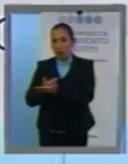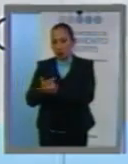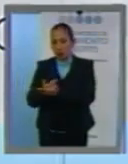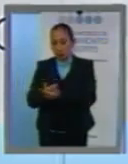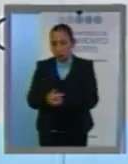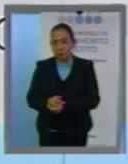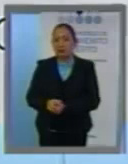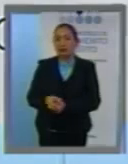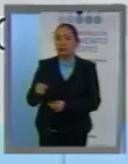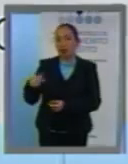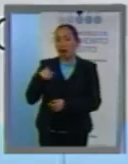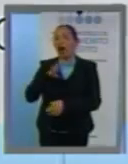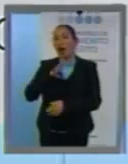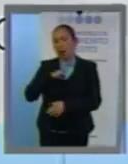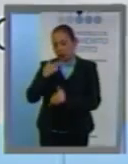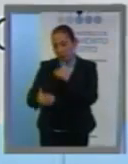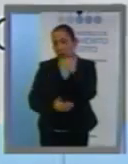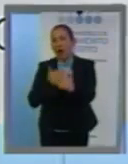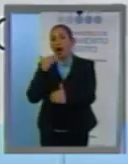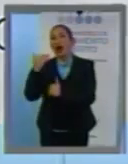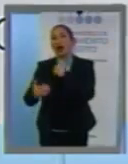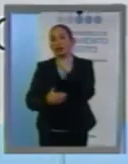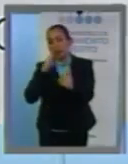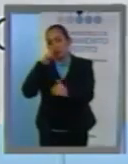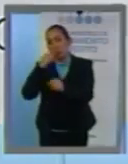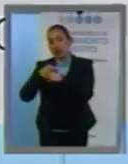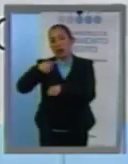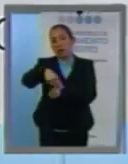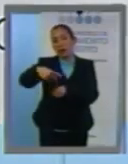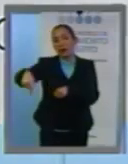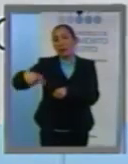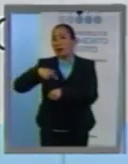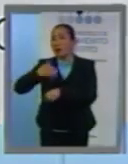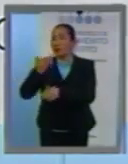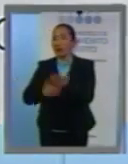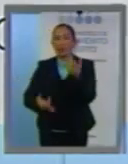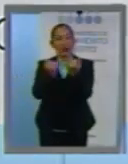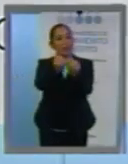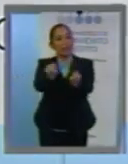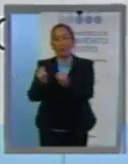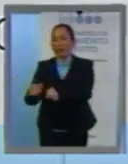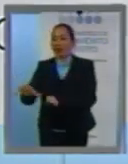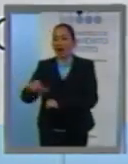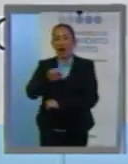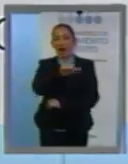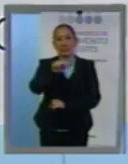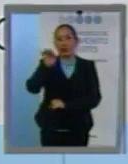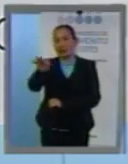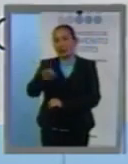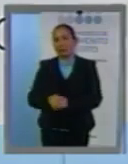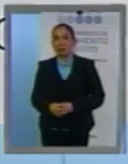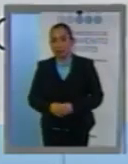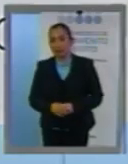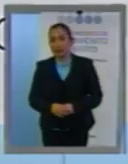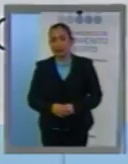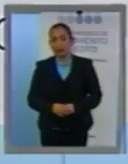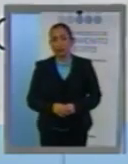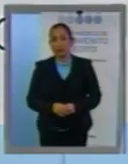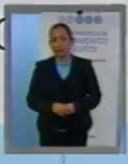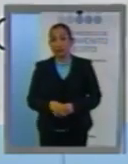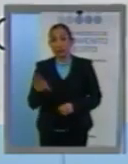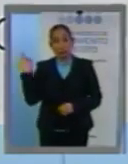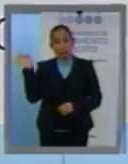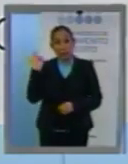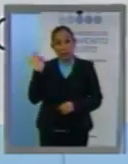Por supuesto que ha habido avances en el ámbito de responsabilidades, pero no falta mayor autonomía a la ASF. Sí, llegará